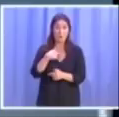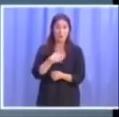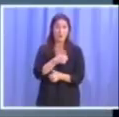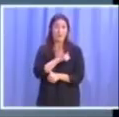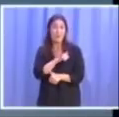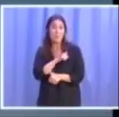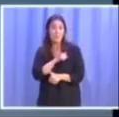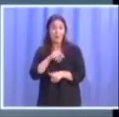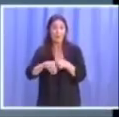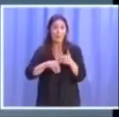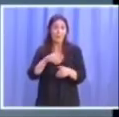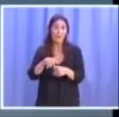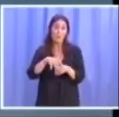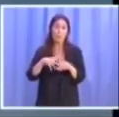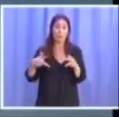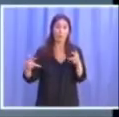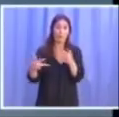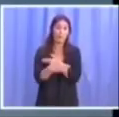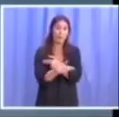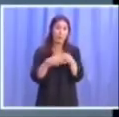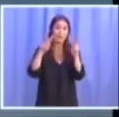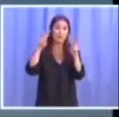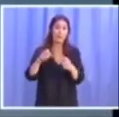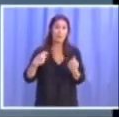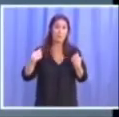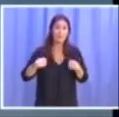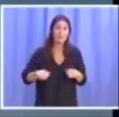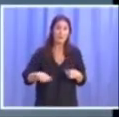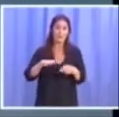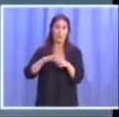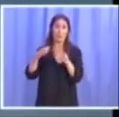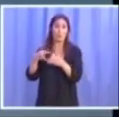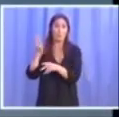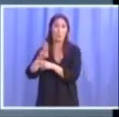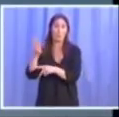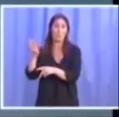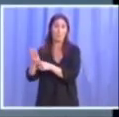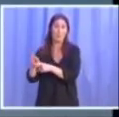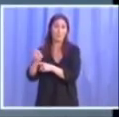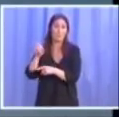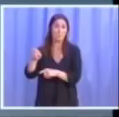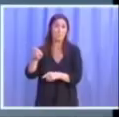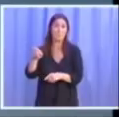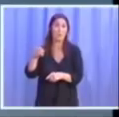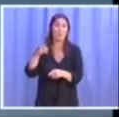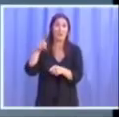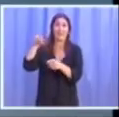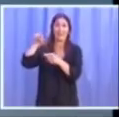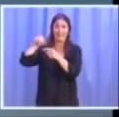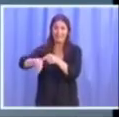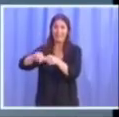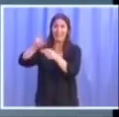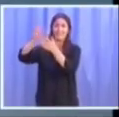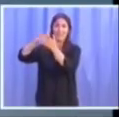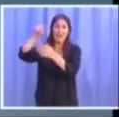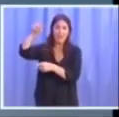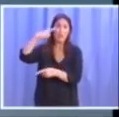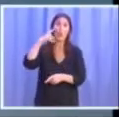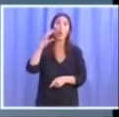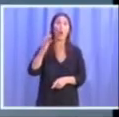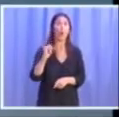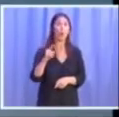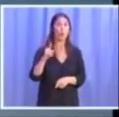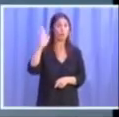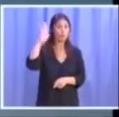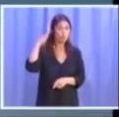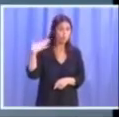mayo por los recortes en materia sanitaria que hizo el Partido Popular en Madrid, en Murcia, en Valencia, y también, ojo, Susana